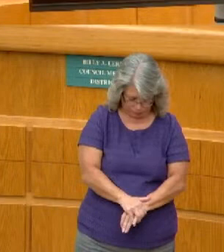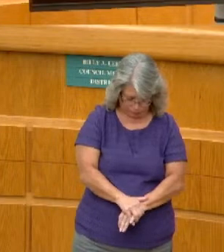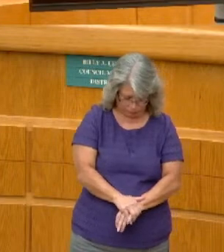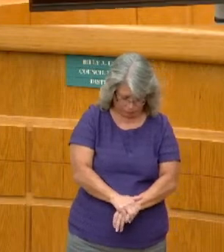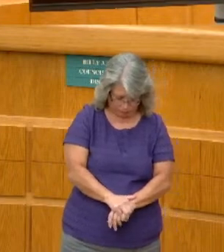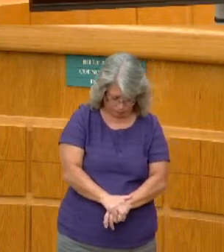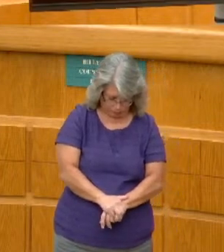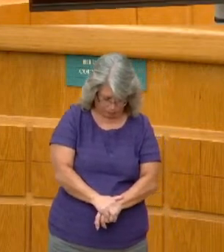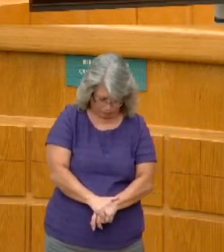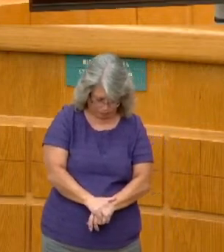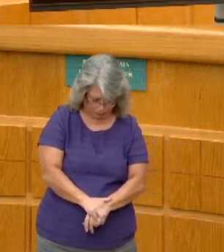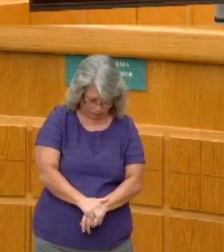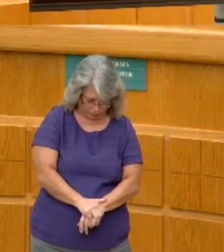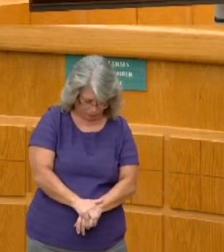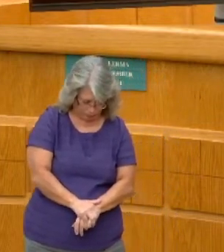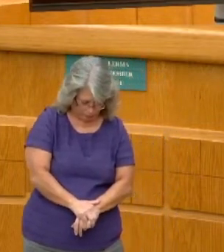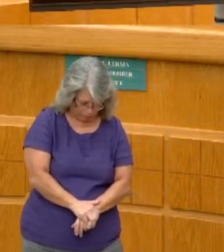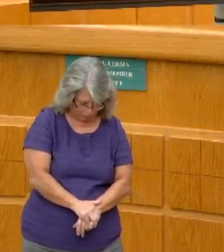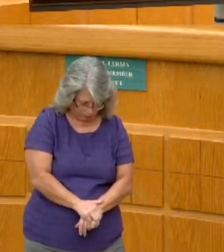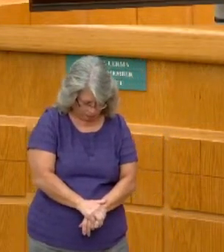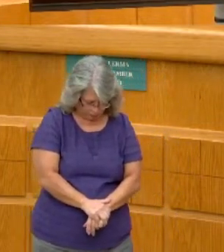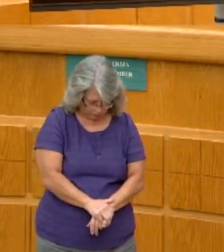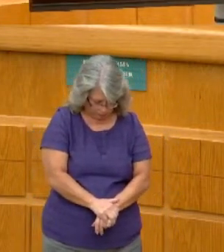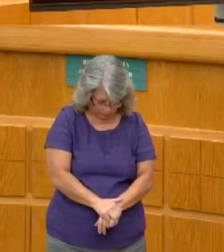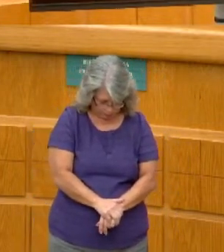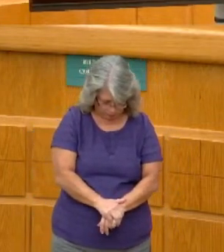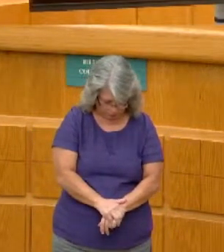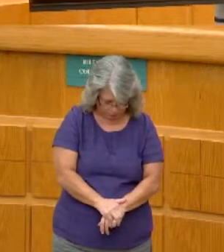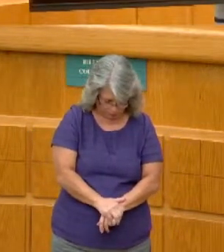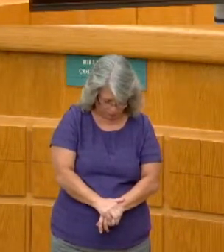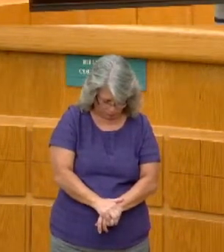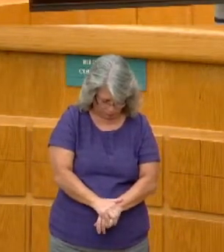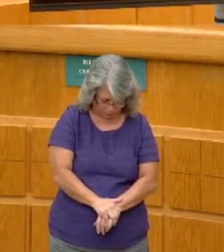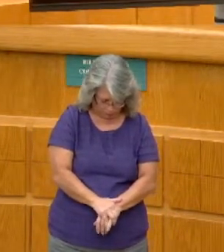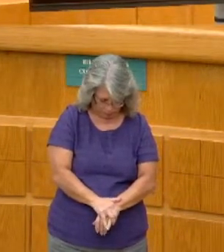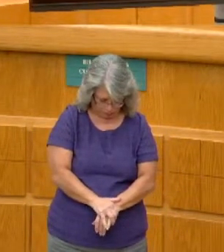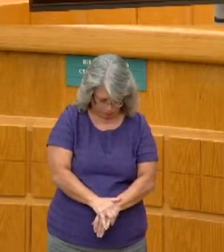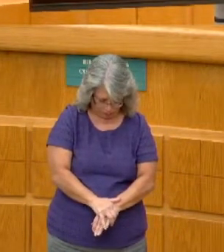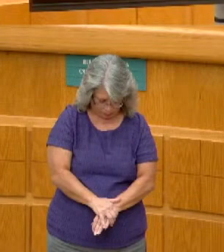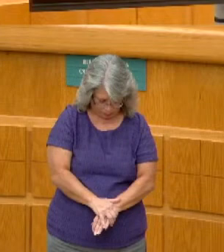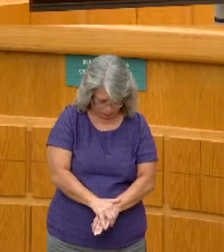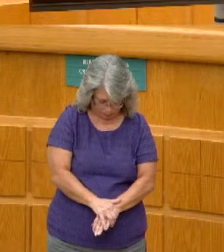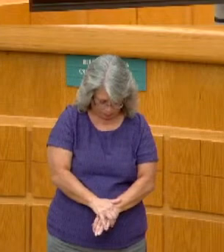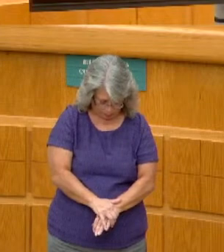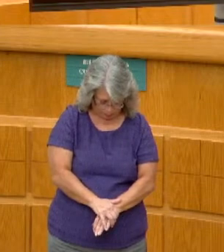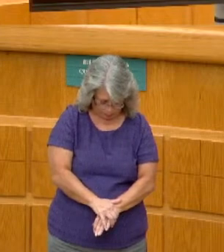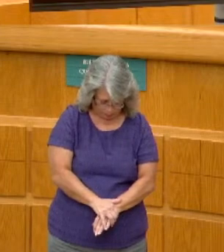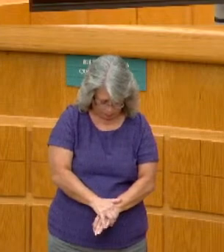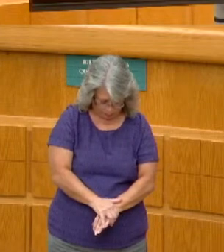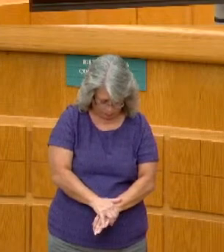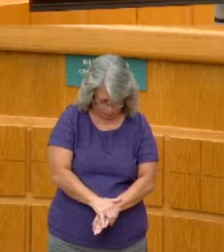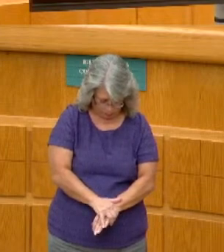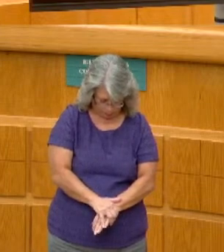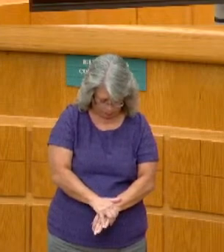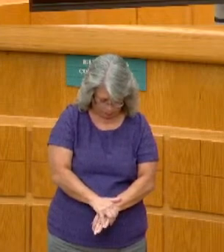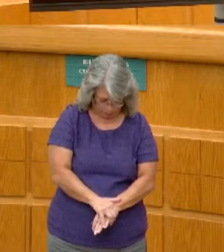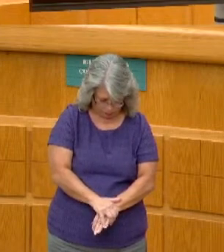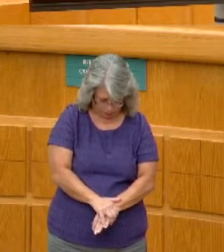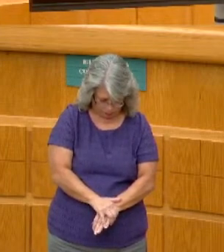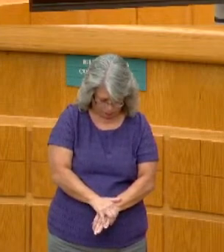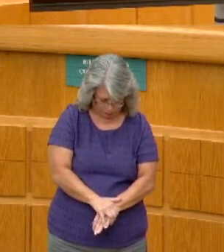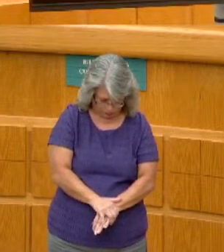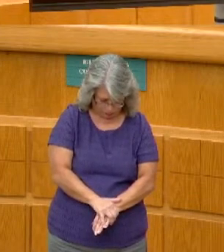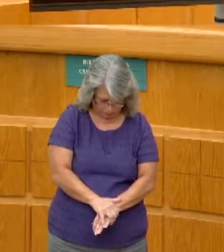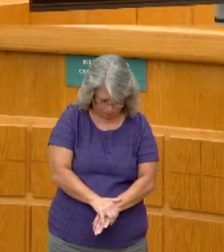menos probabilidades de infectarse con el virus, y es menos probable que lo propague, y sobre todo menos probable que fallezca. Entre más personas